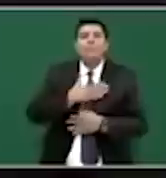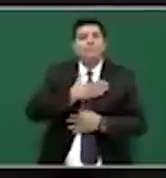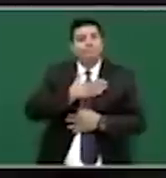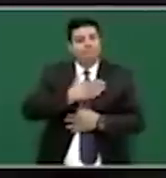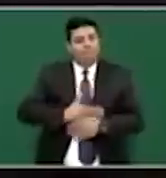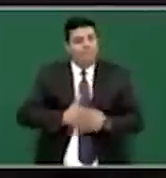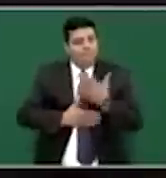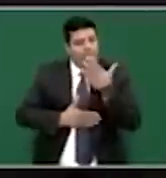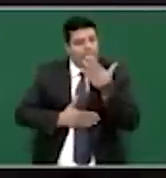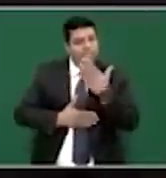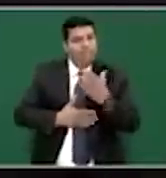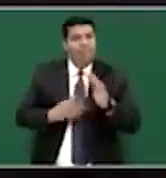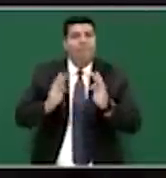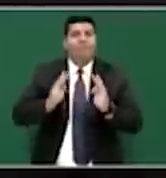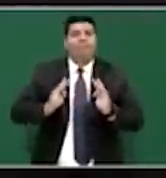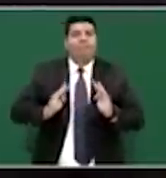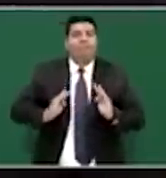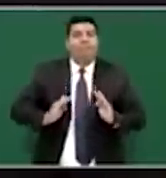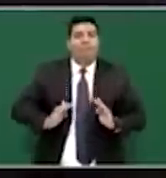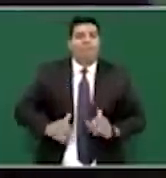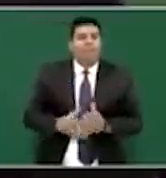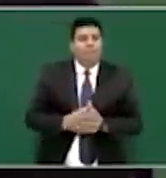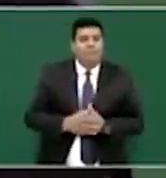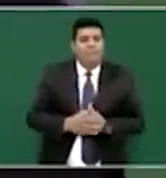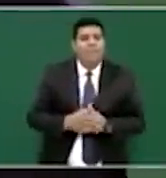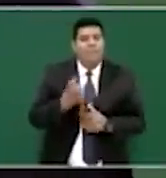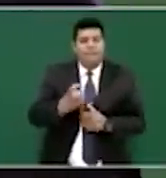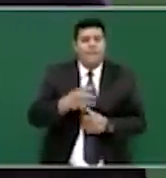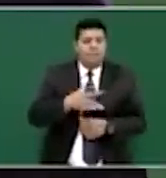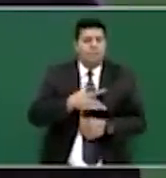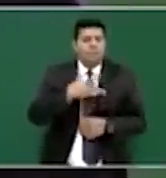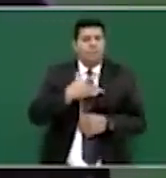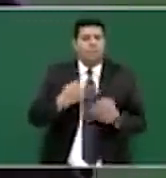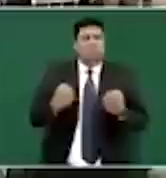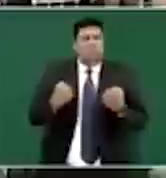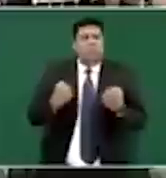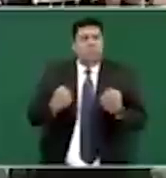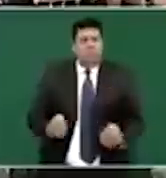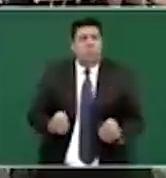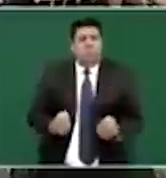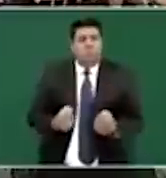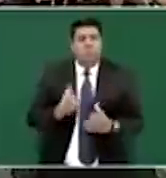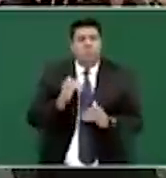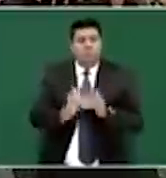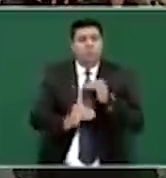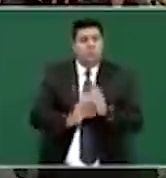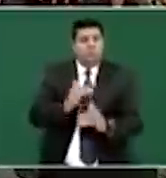eso tenemos confianza de que vamos a avanzar.